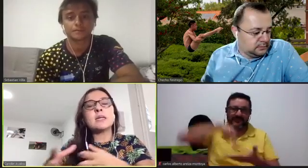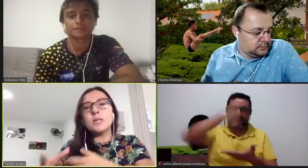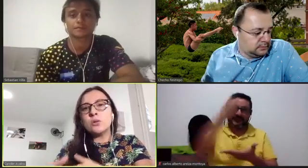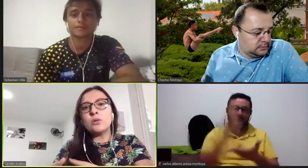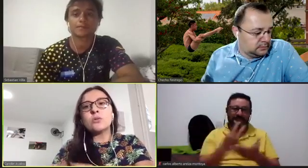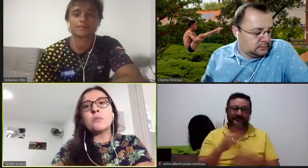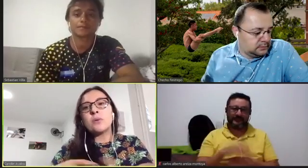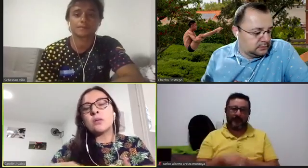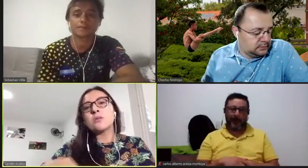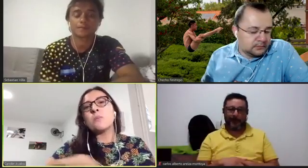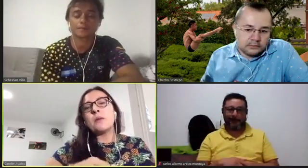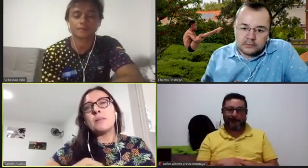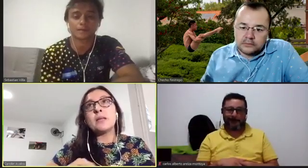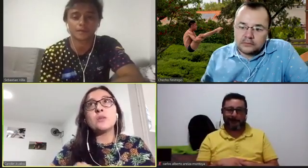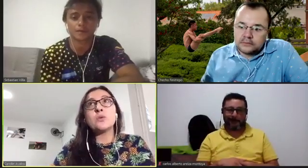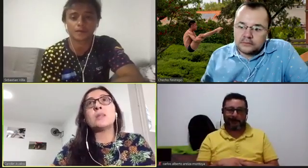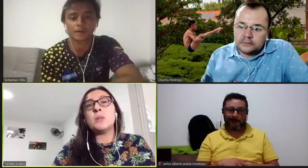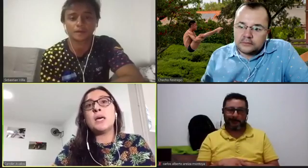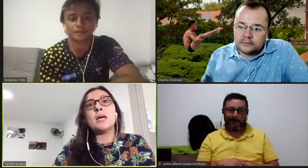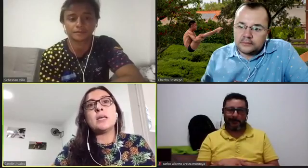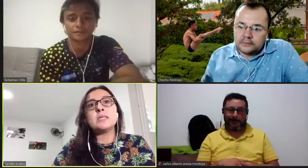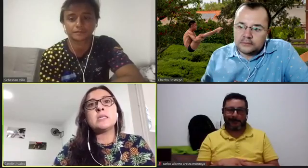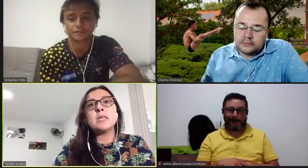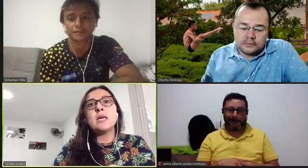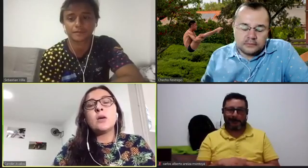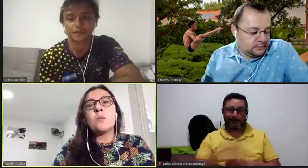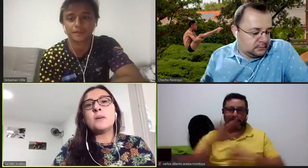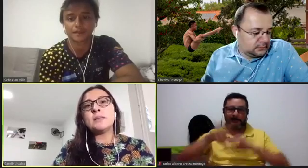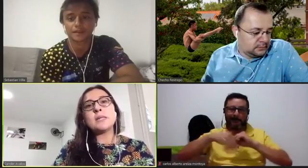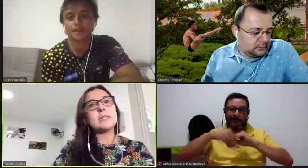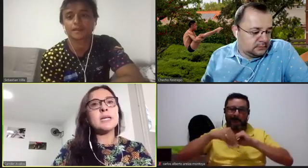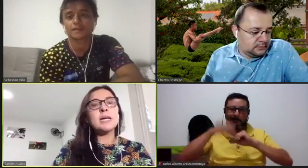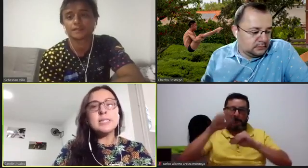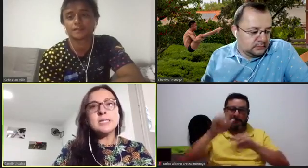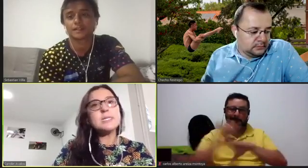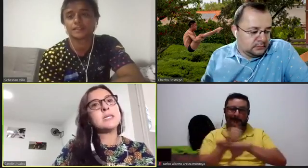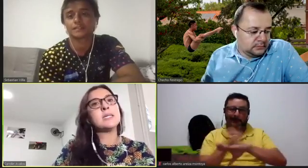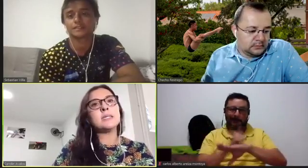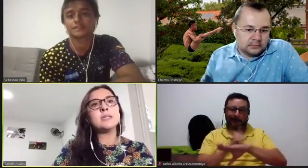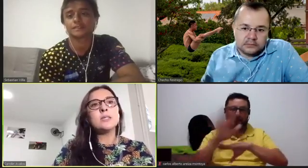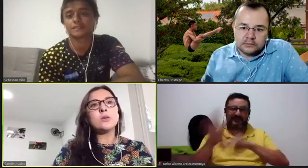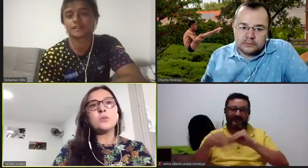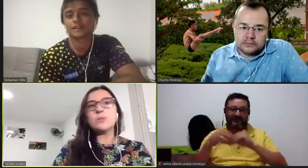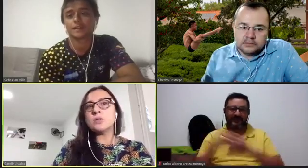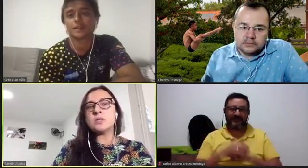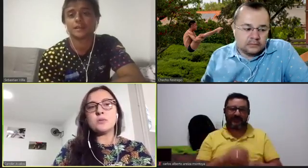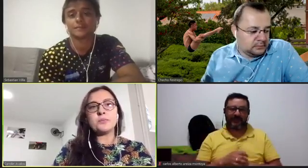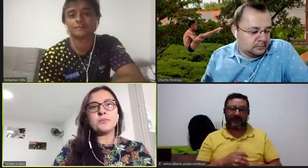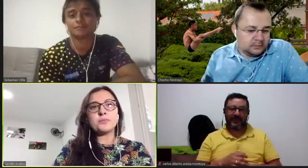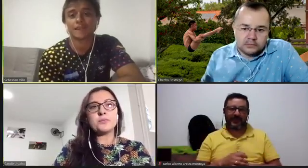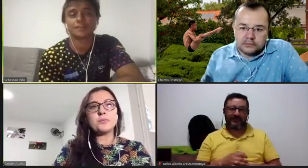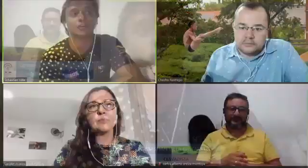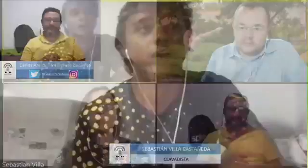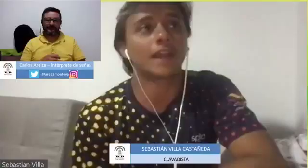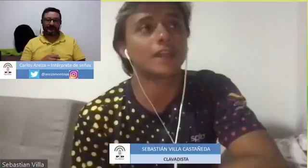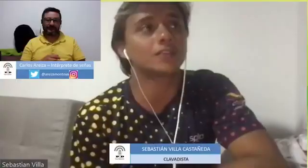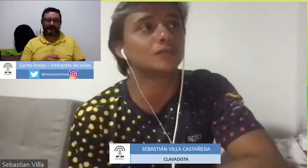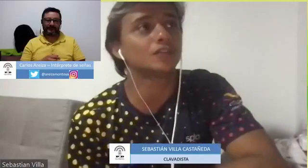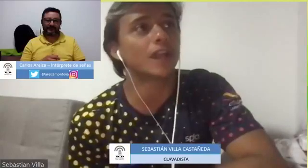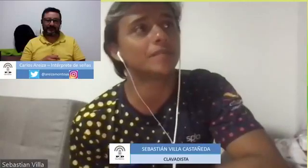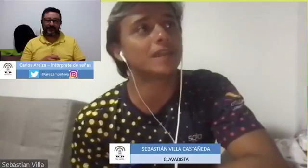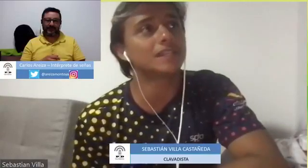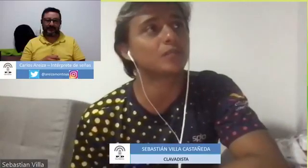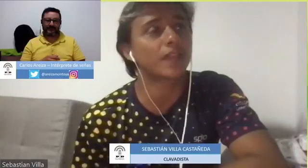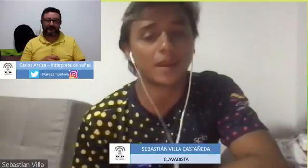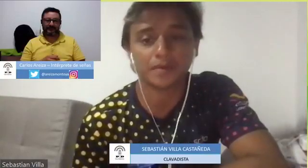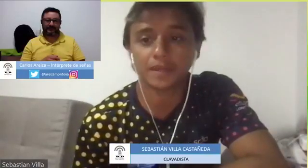la gimnasia, ¿qué otros deportes complementarios o actividades complementarias realizan? ¿Cómo es eso? Yo agradezco mucho